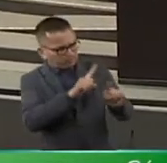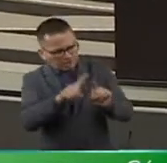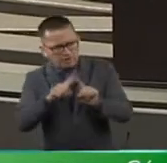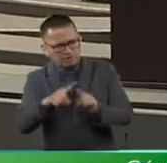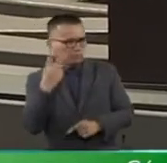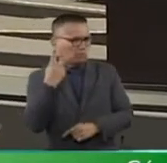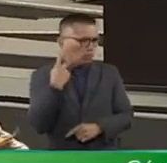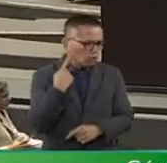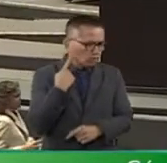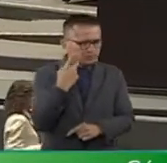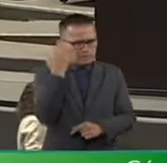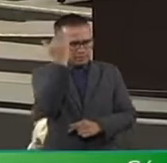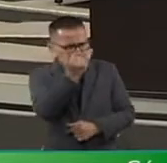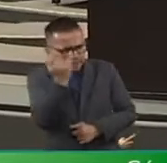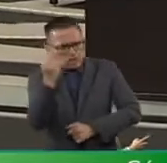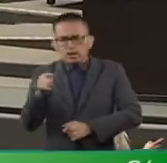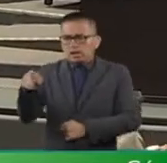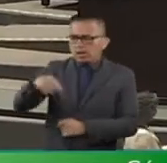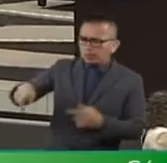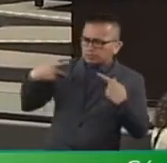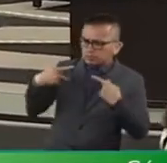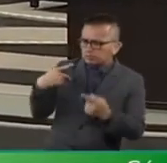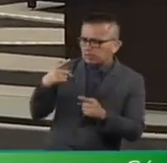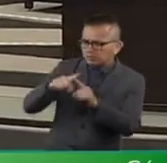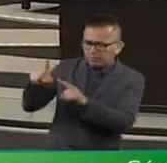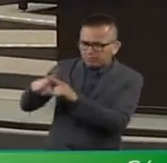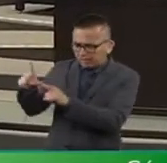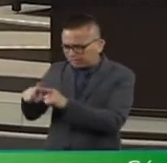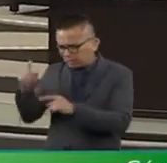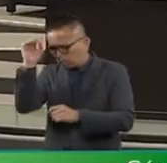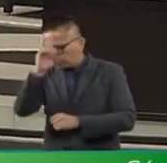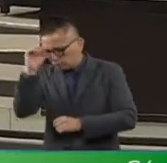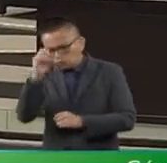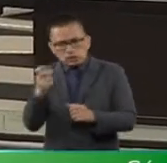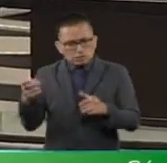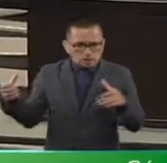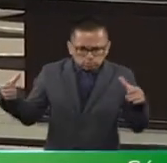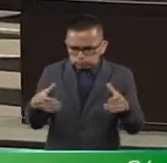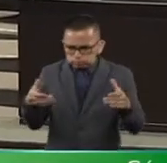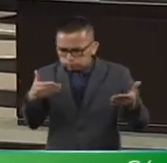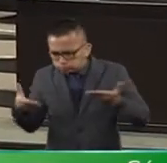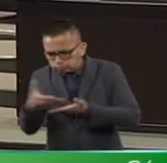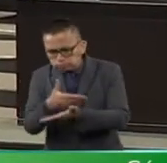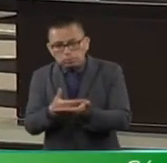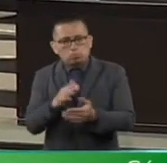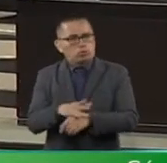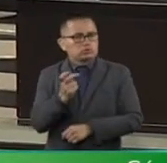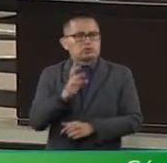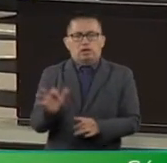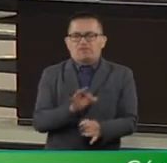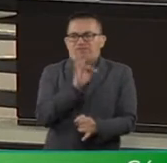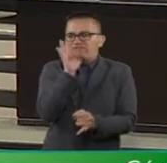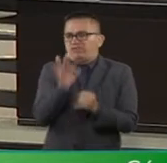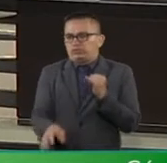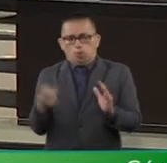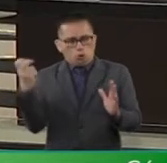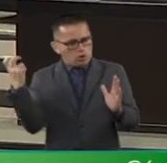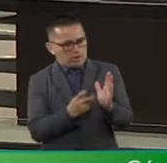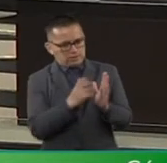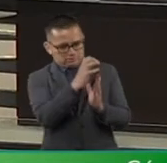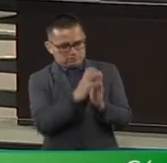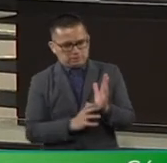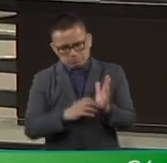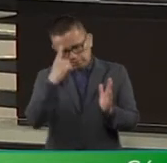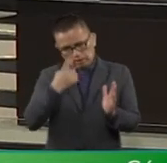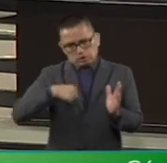diversidad social de distintas propuestas, se llegó a lo que hoy vamos a votar. De verdad, todo el